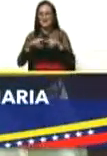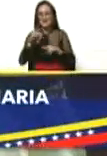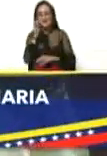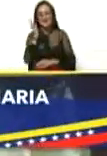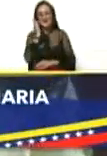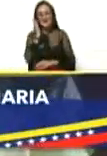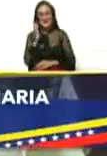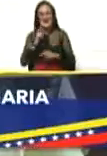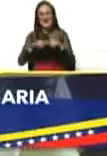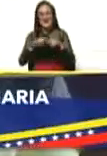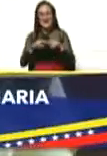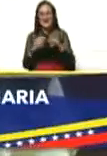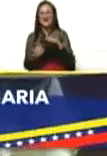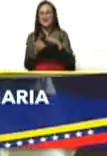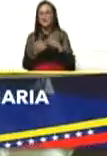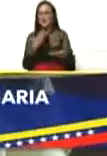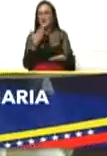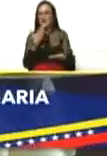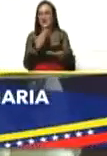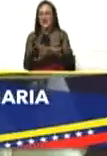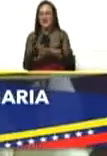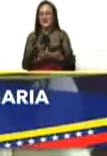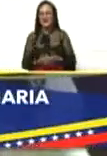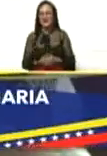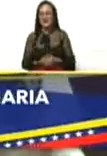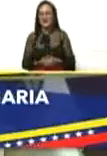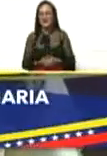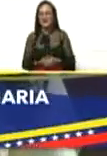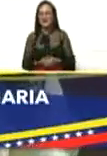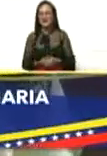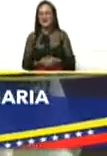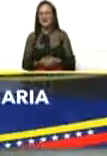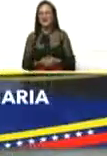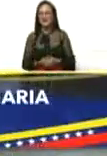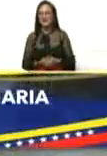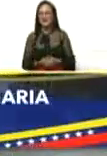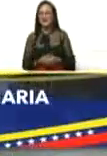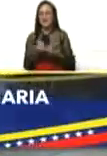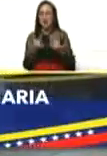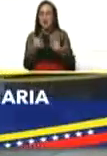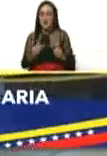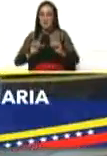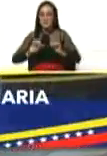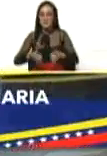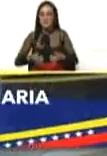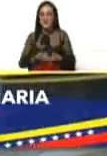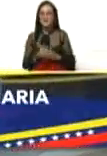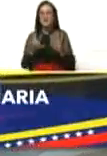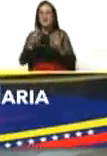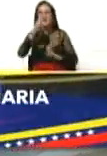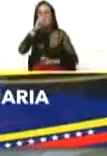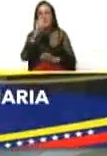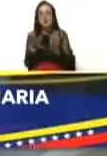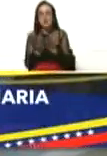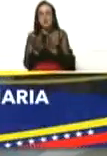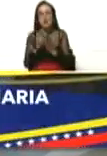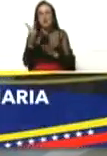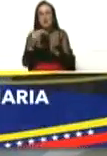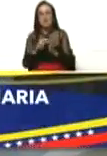esta institución, le damos gracias, puesto que vamos a dar inicio al nuevo año escolar